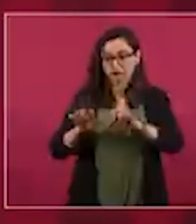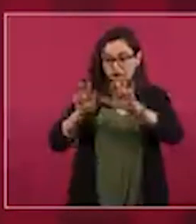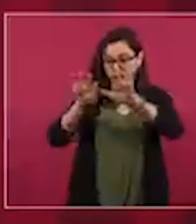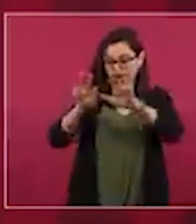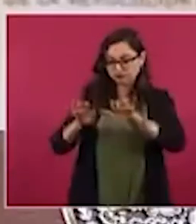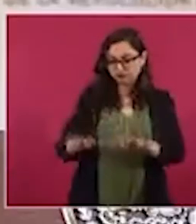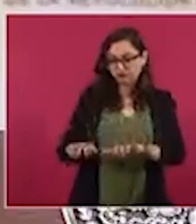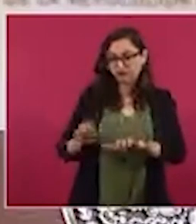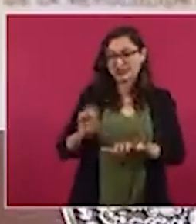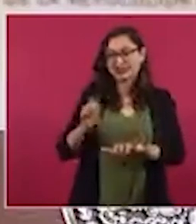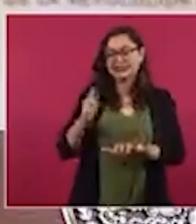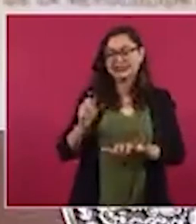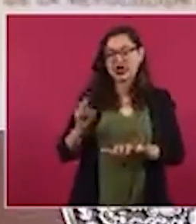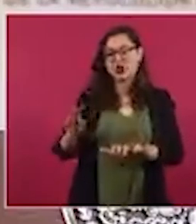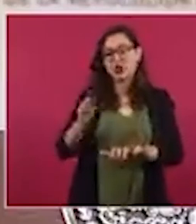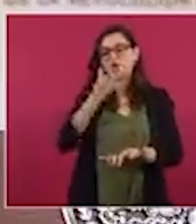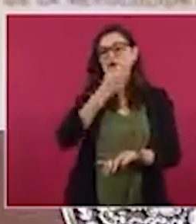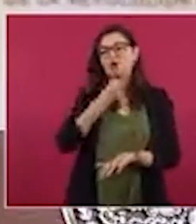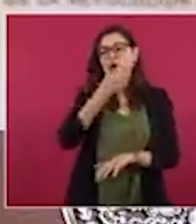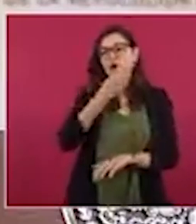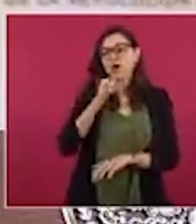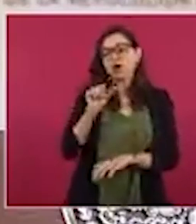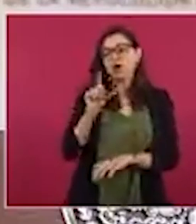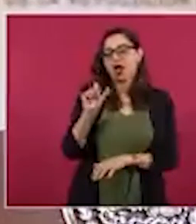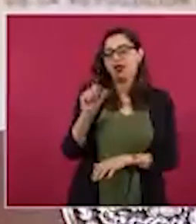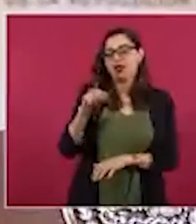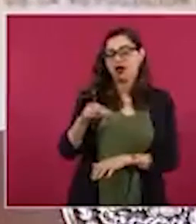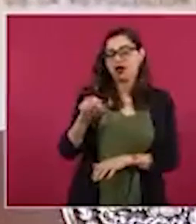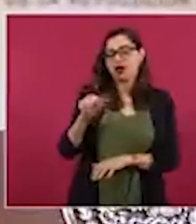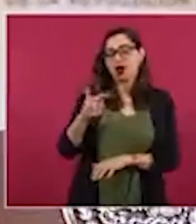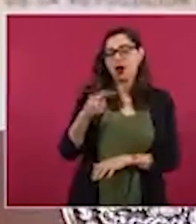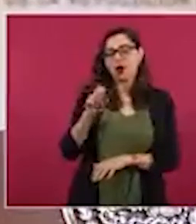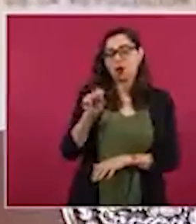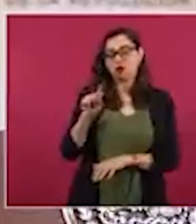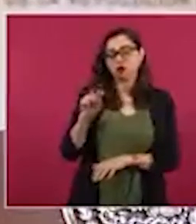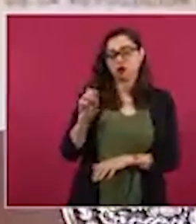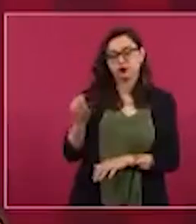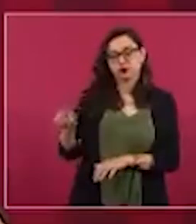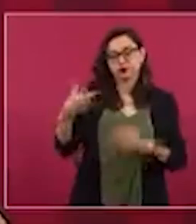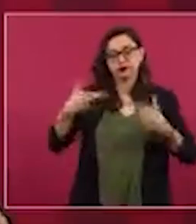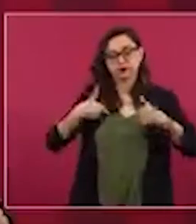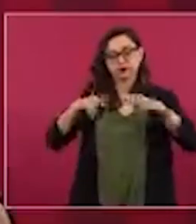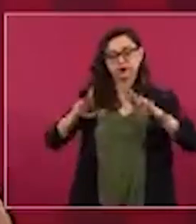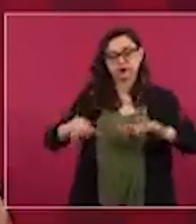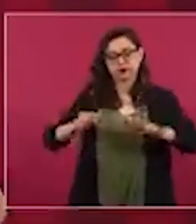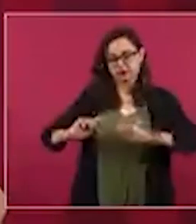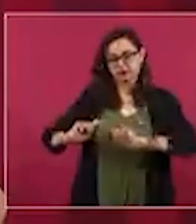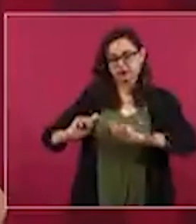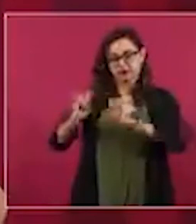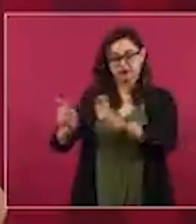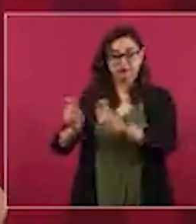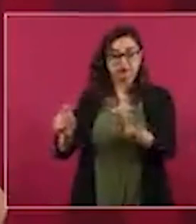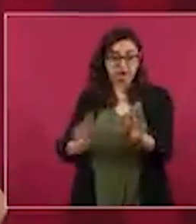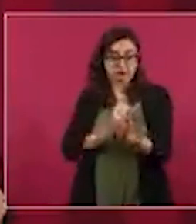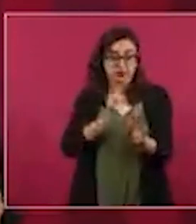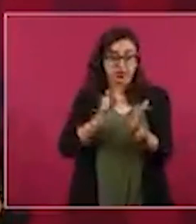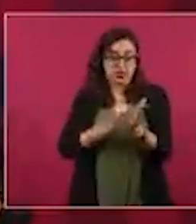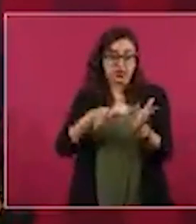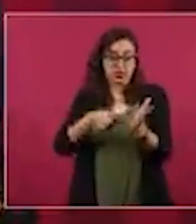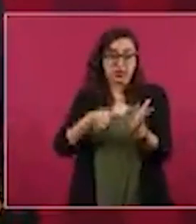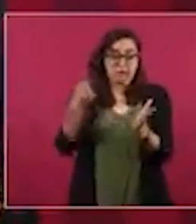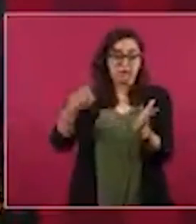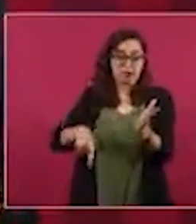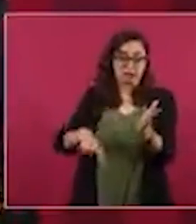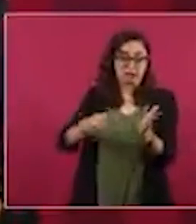el secretario de Gobernación, Adán Augusto López Hernández, va a entregar, porque es la apertura del